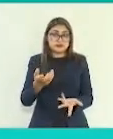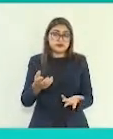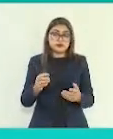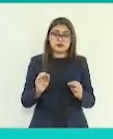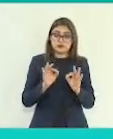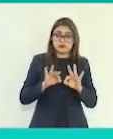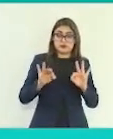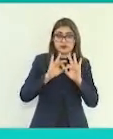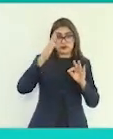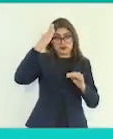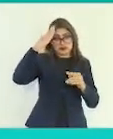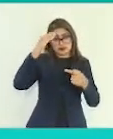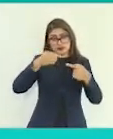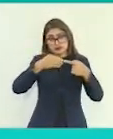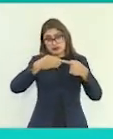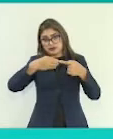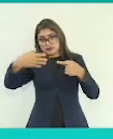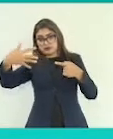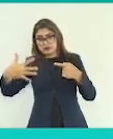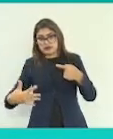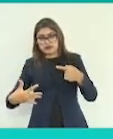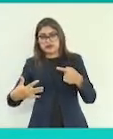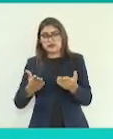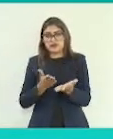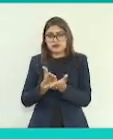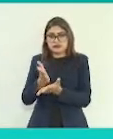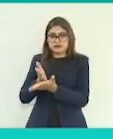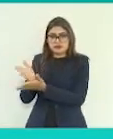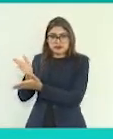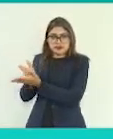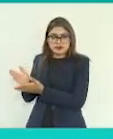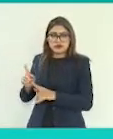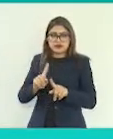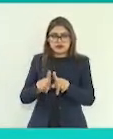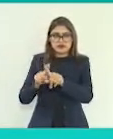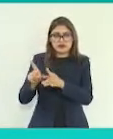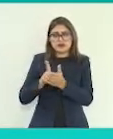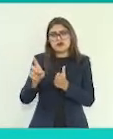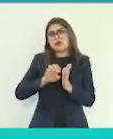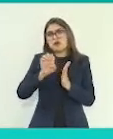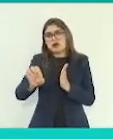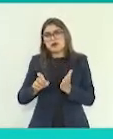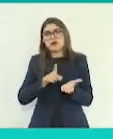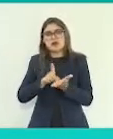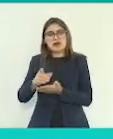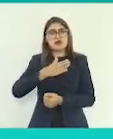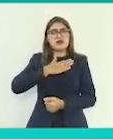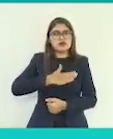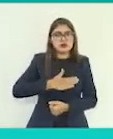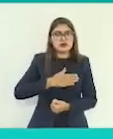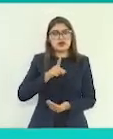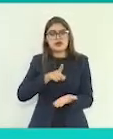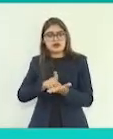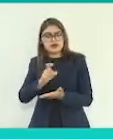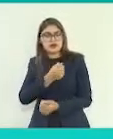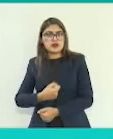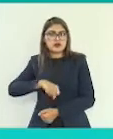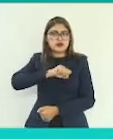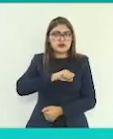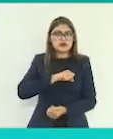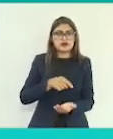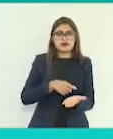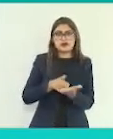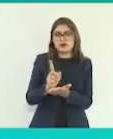para poder acceder a otros derechos, entre ellos el derecho a la justicia, el derecho a la salud, la libertad